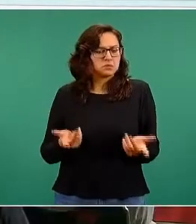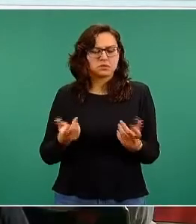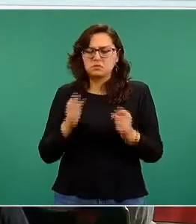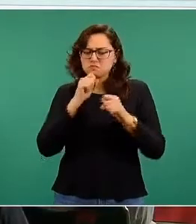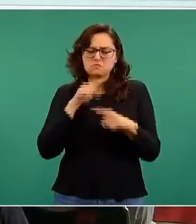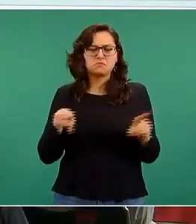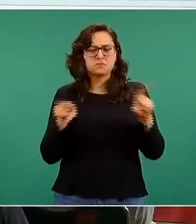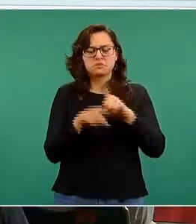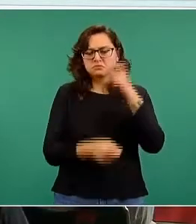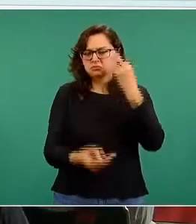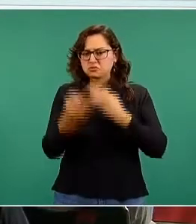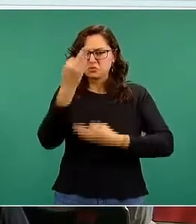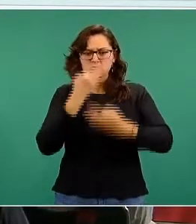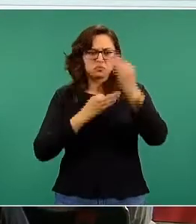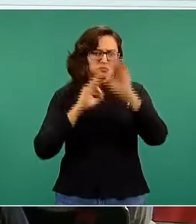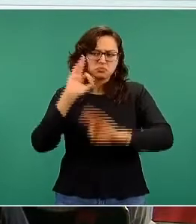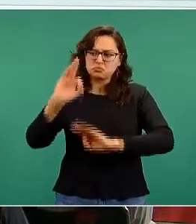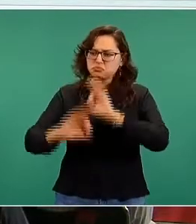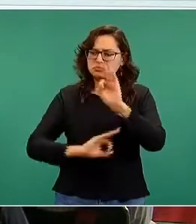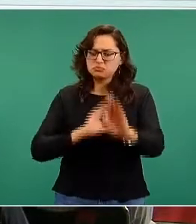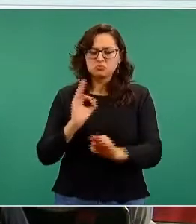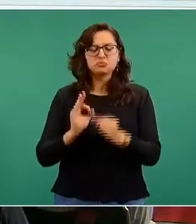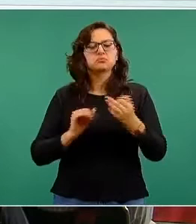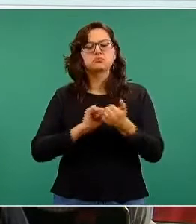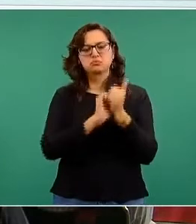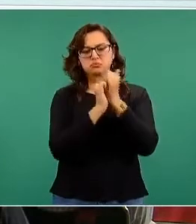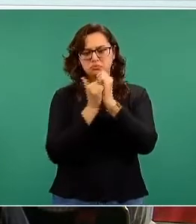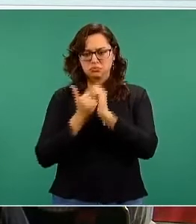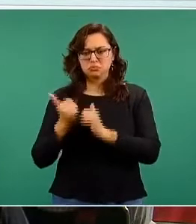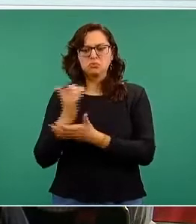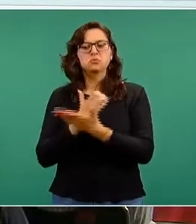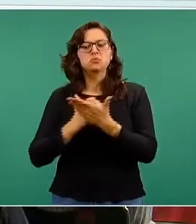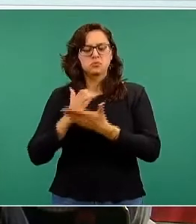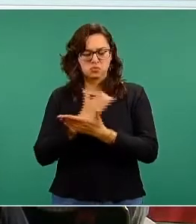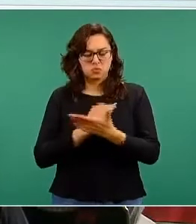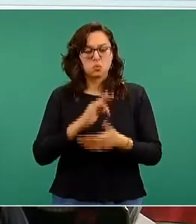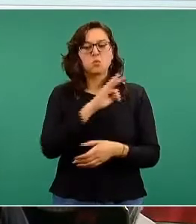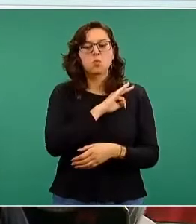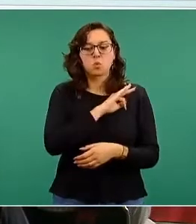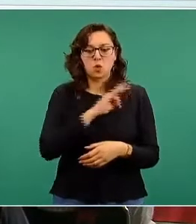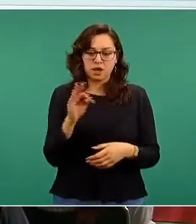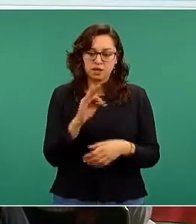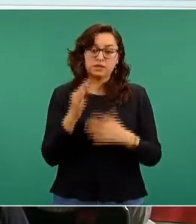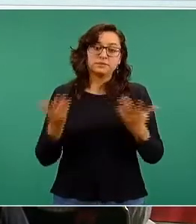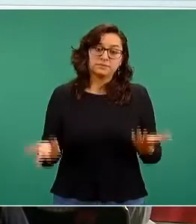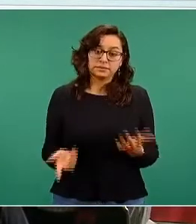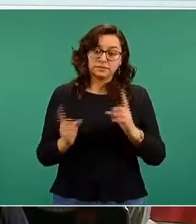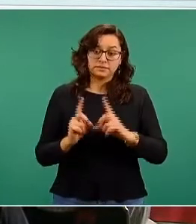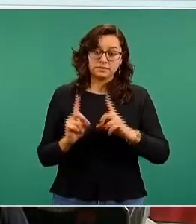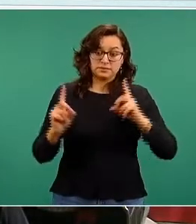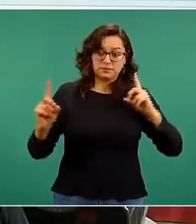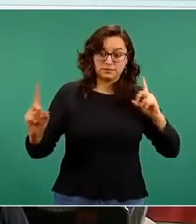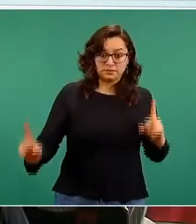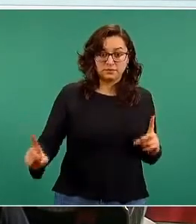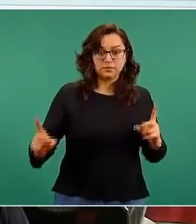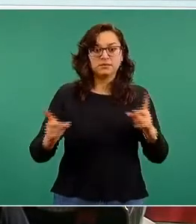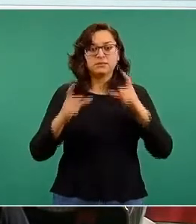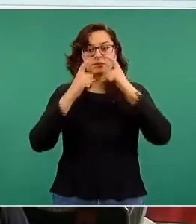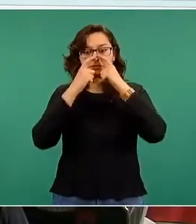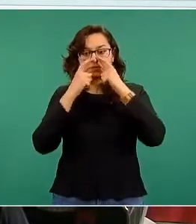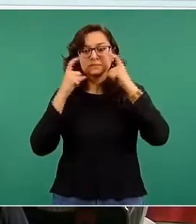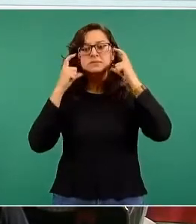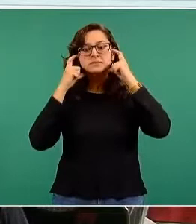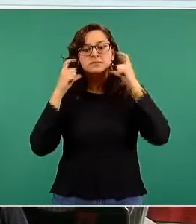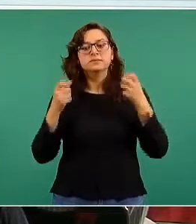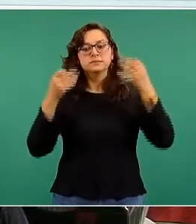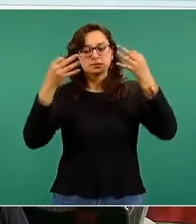mismas medidas que se han estado hablando a lo largo de la epidemia, es decir, mantener nuestra sana distancia, el uso correcto de